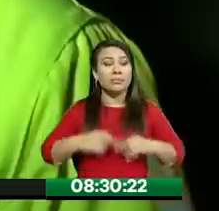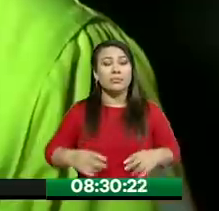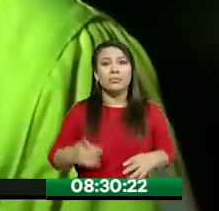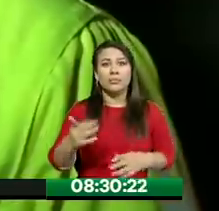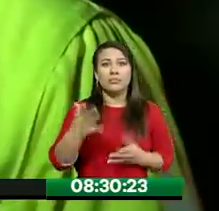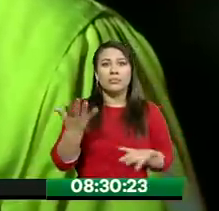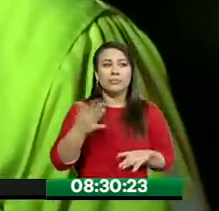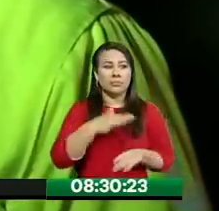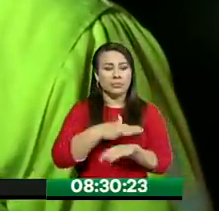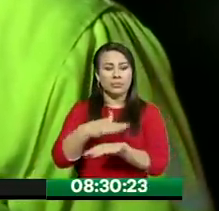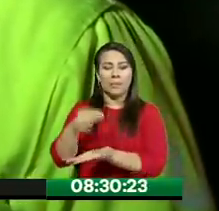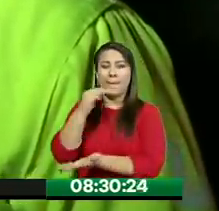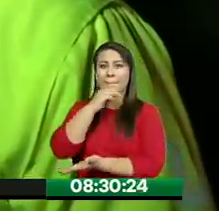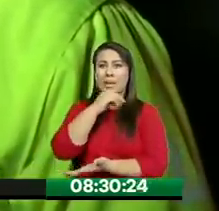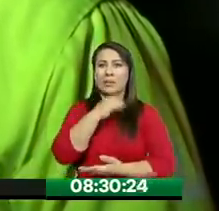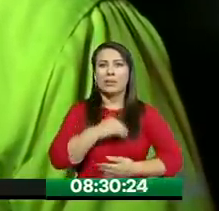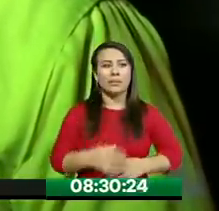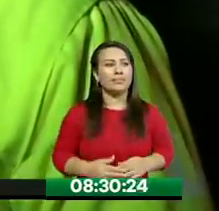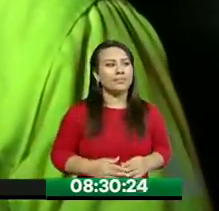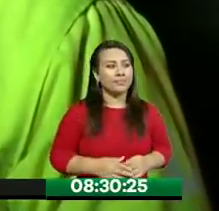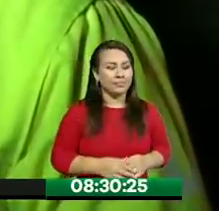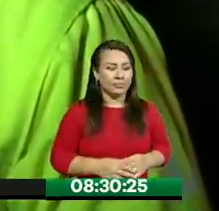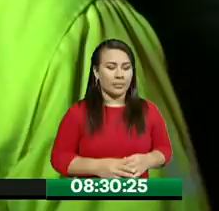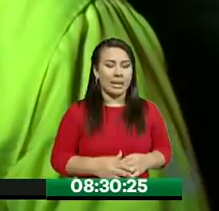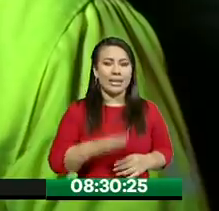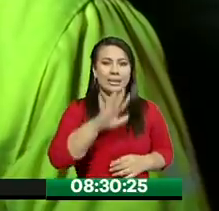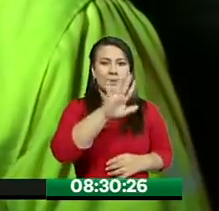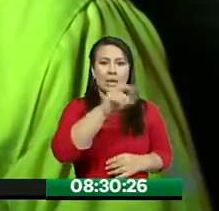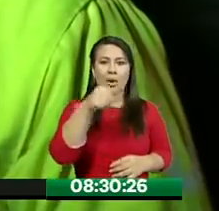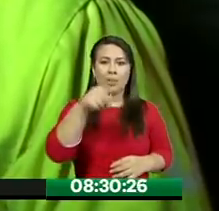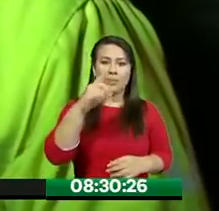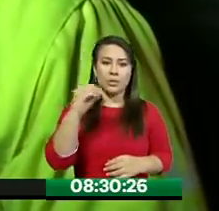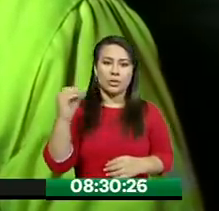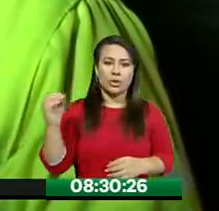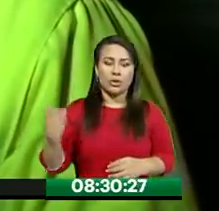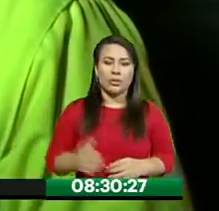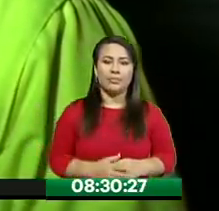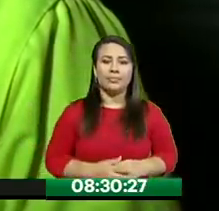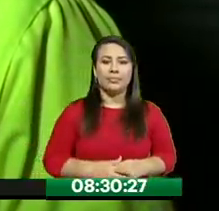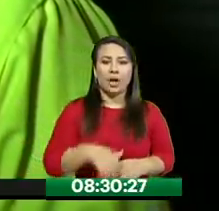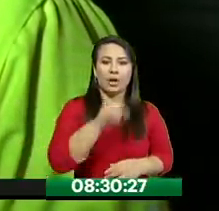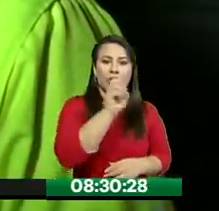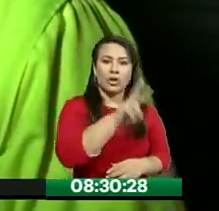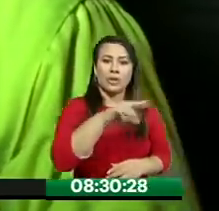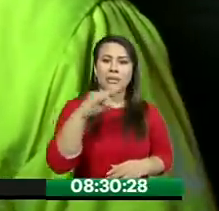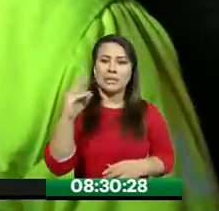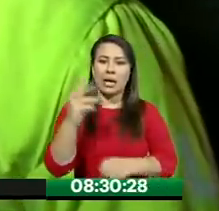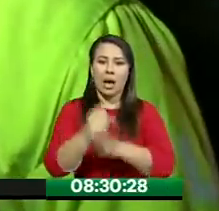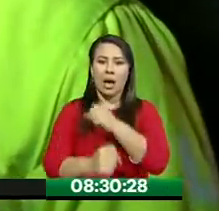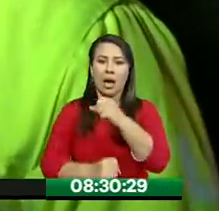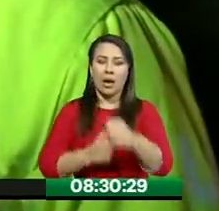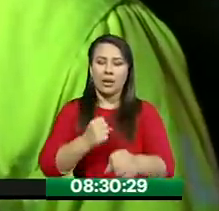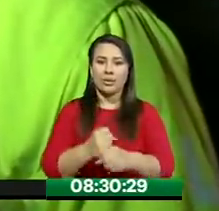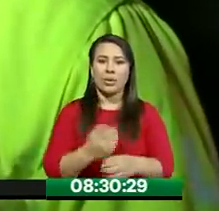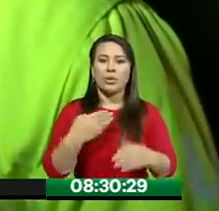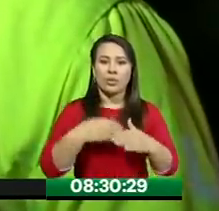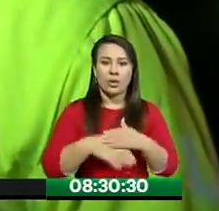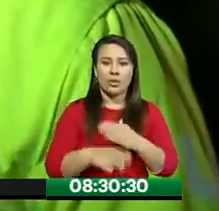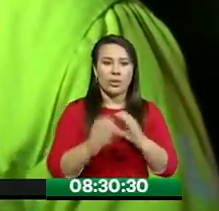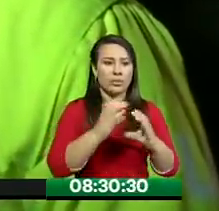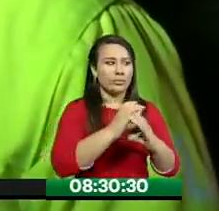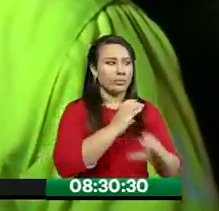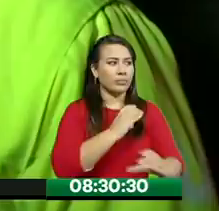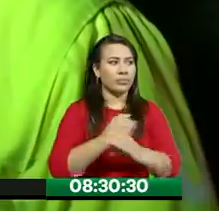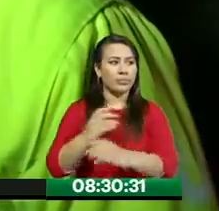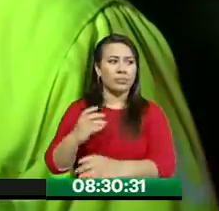él también se ha cruzado y el camión lo cogió con la llanta de atrás. Y pasó por la llanta por la barriga. Su liviano transporte quedó